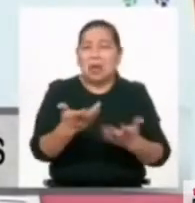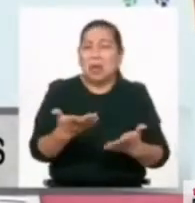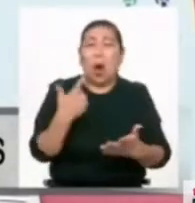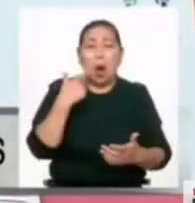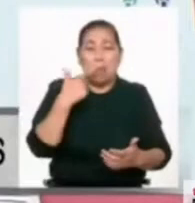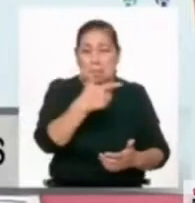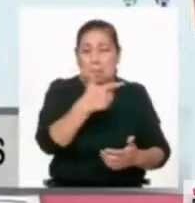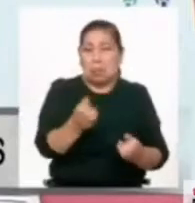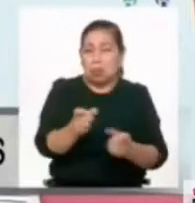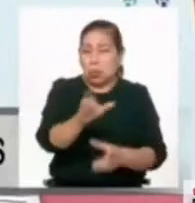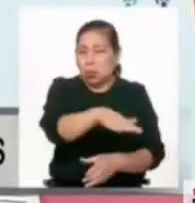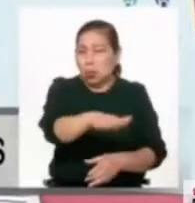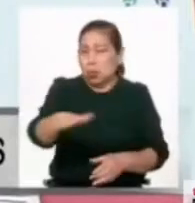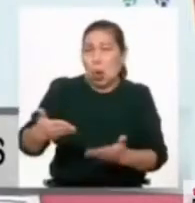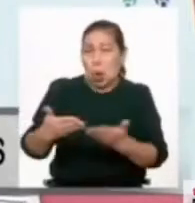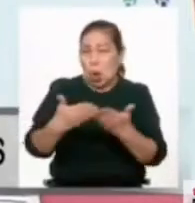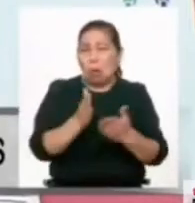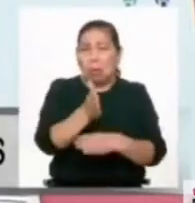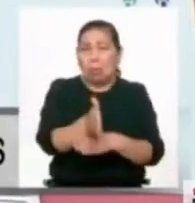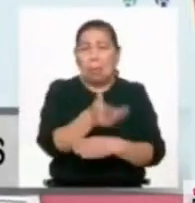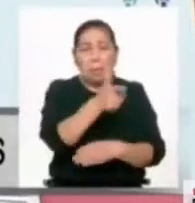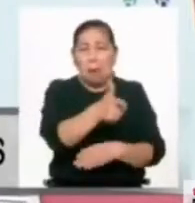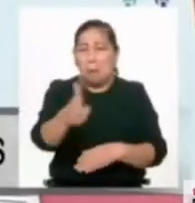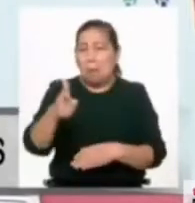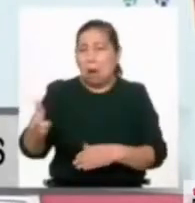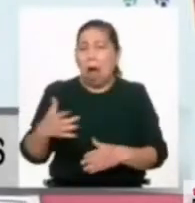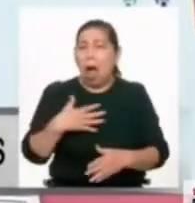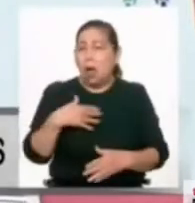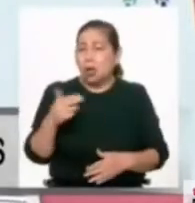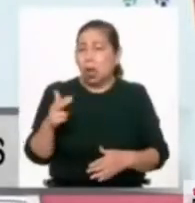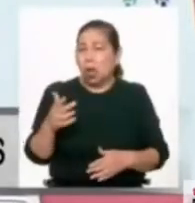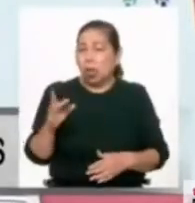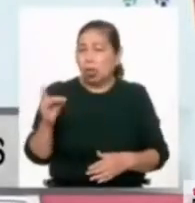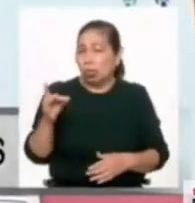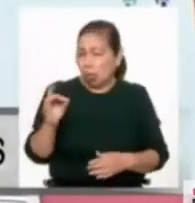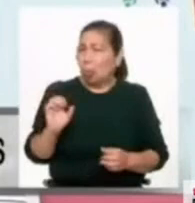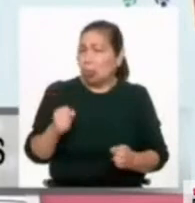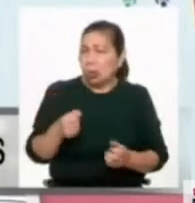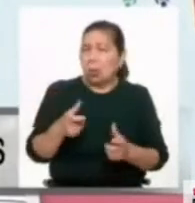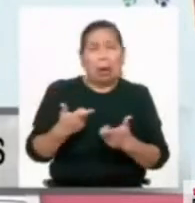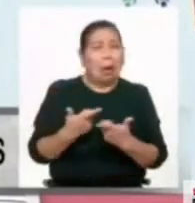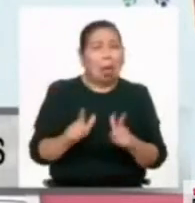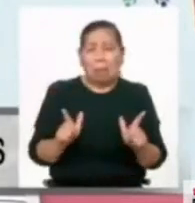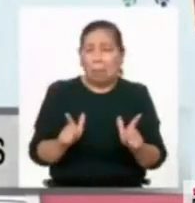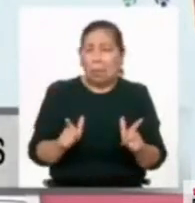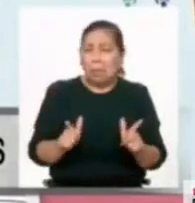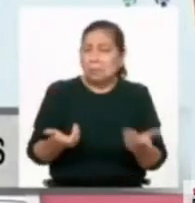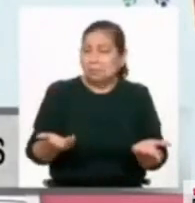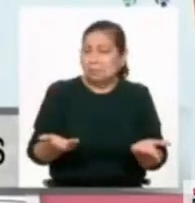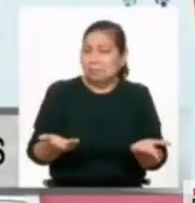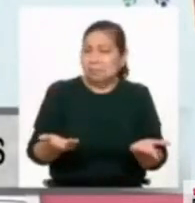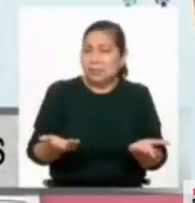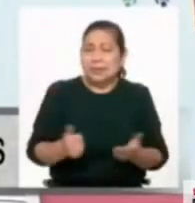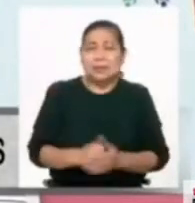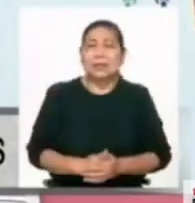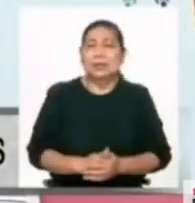sujeto que ha matado a un montón de niños en una escuela, ¿no?, al cumplir 18 años, se fue y compró libremente